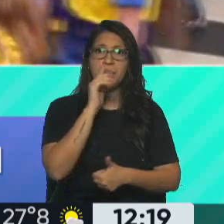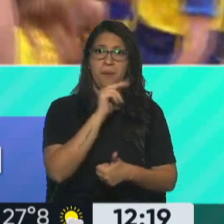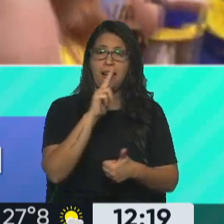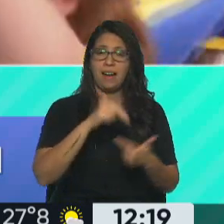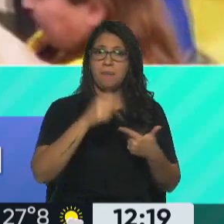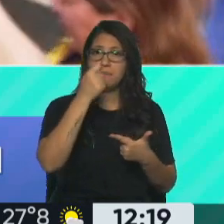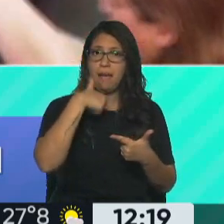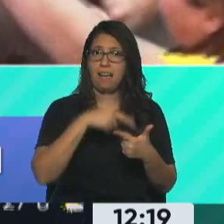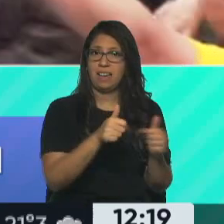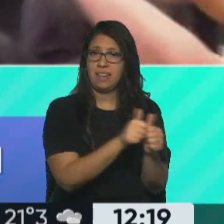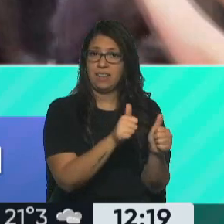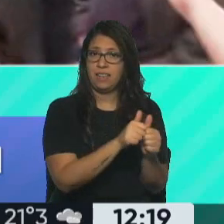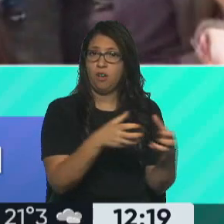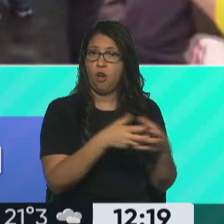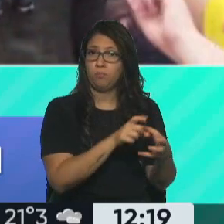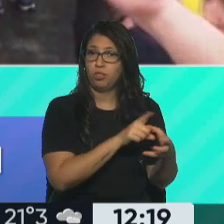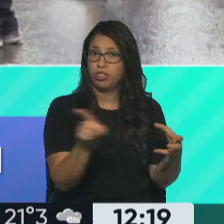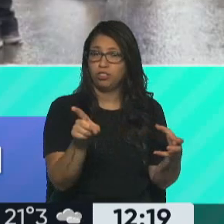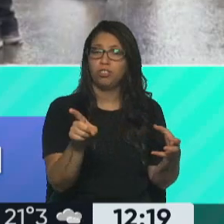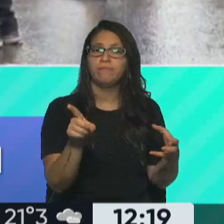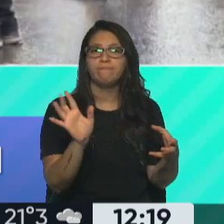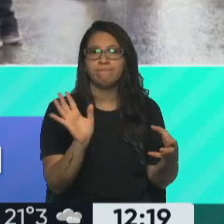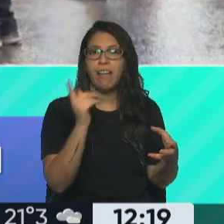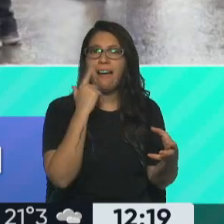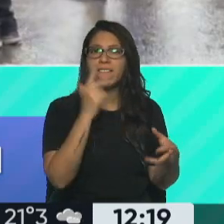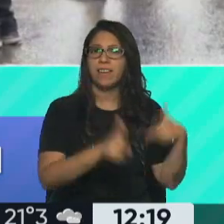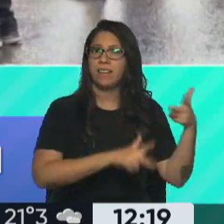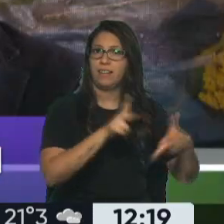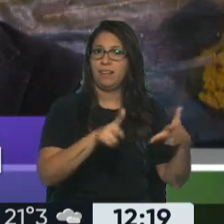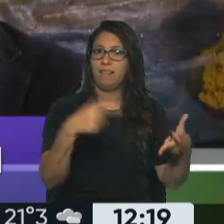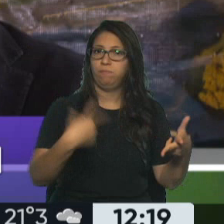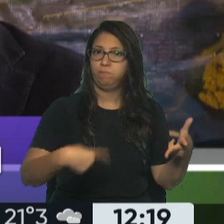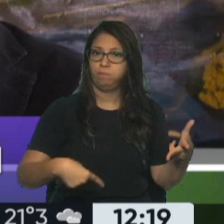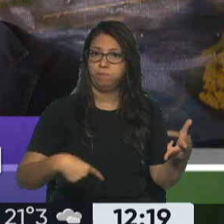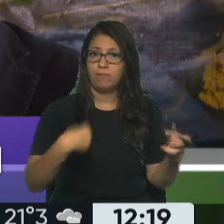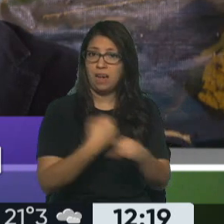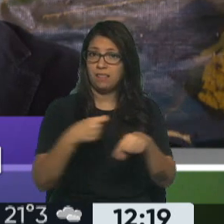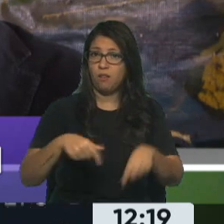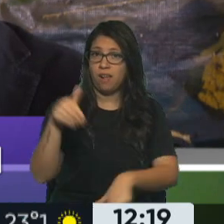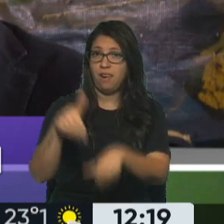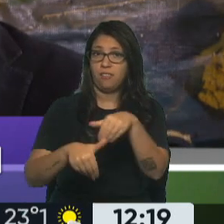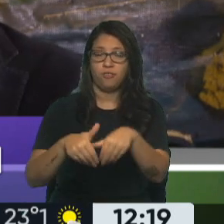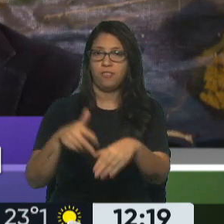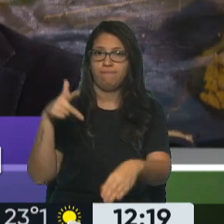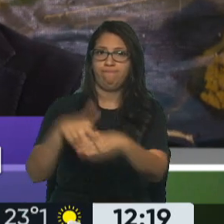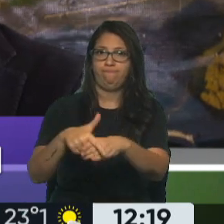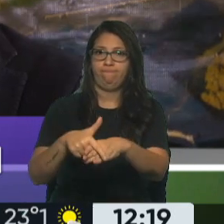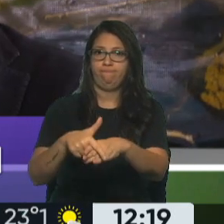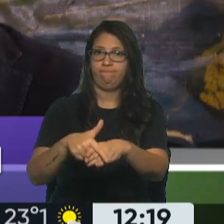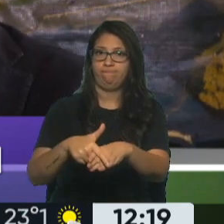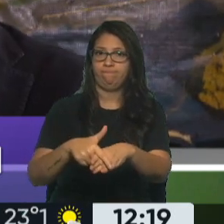Macri, la fórmula opositora. Veremos qué tienen para decir, pero por ahora las elecciones siguen estando